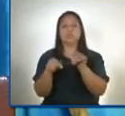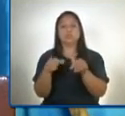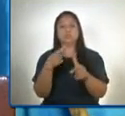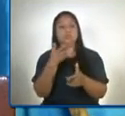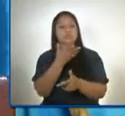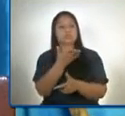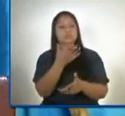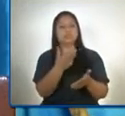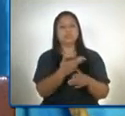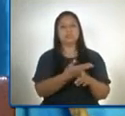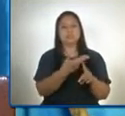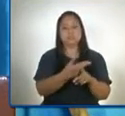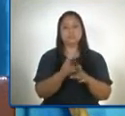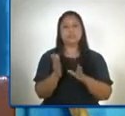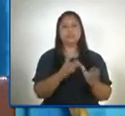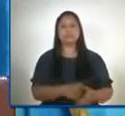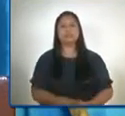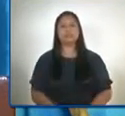riesgo. Muchas gracias.